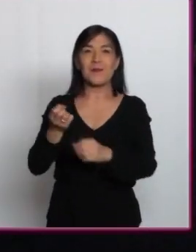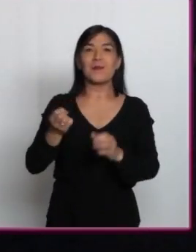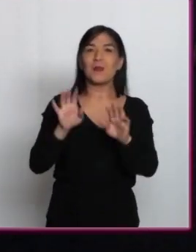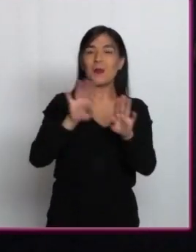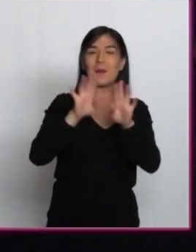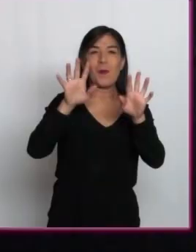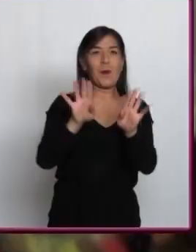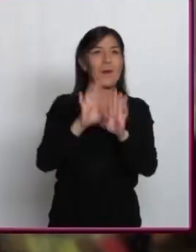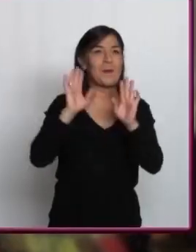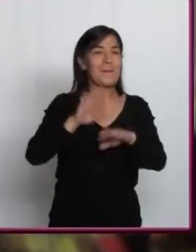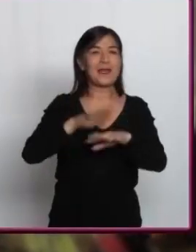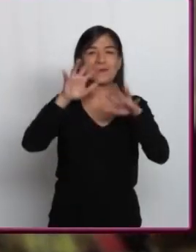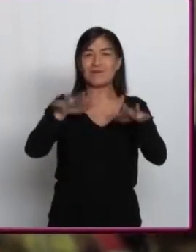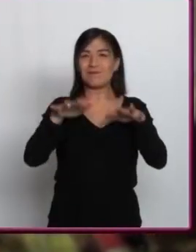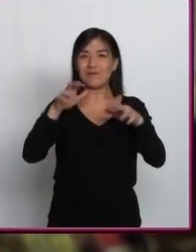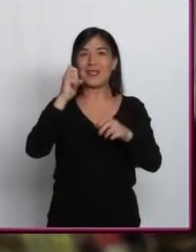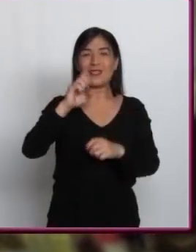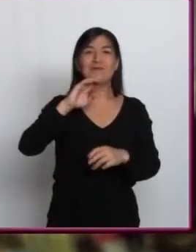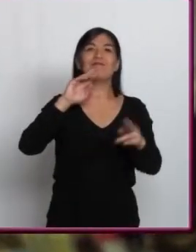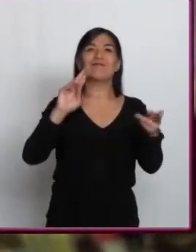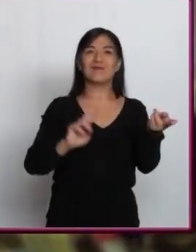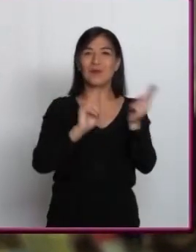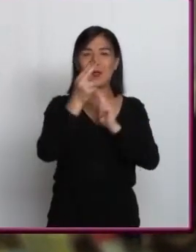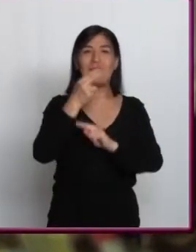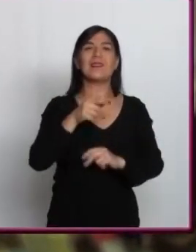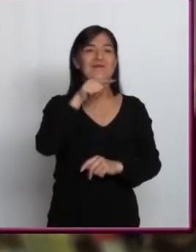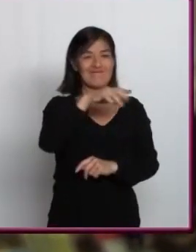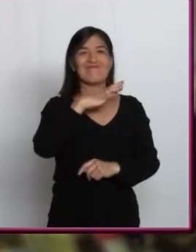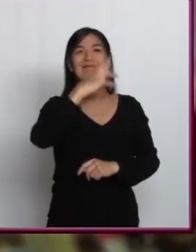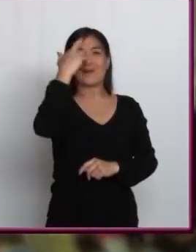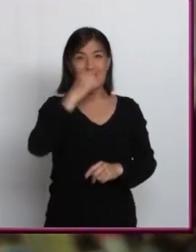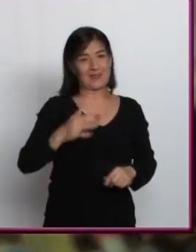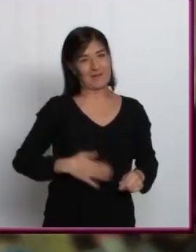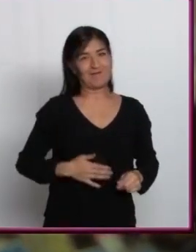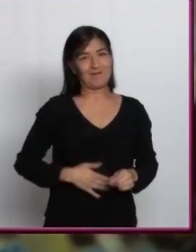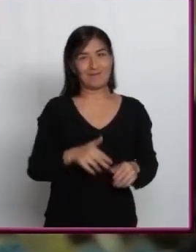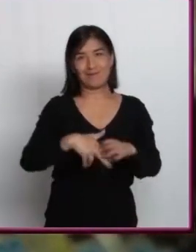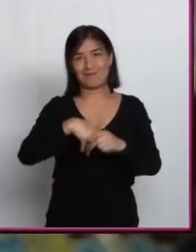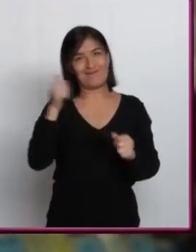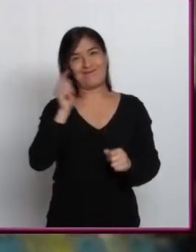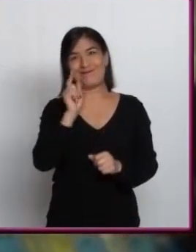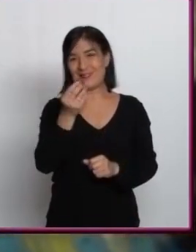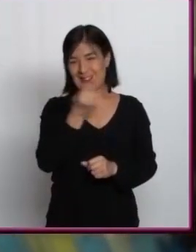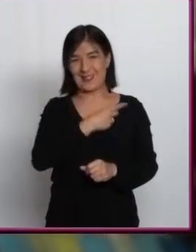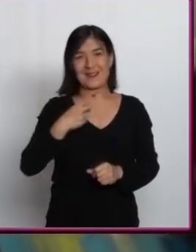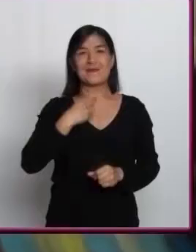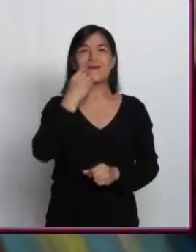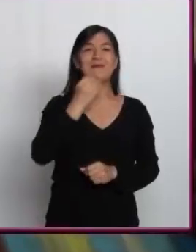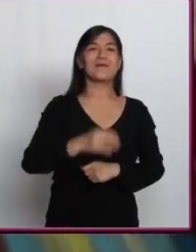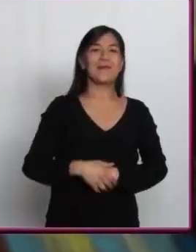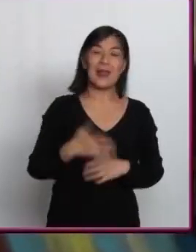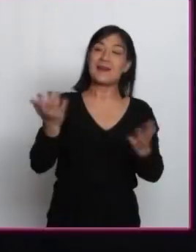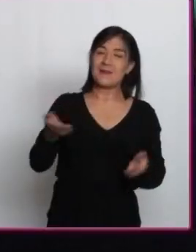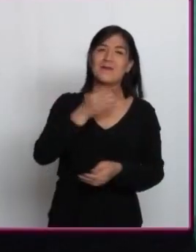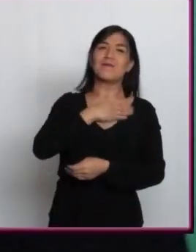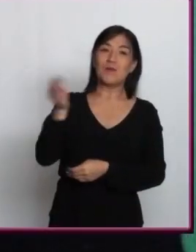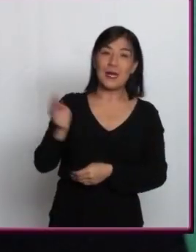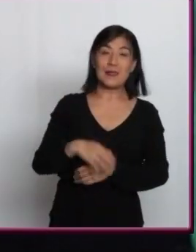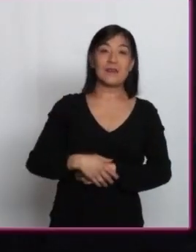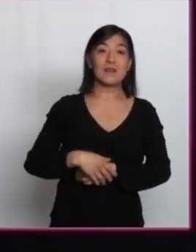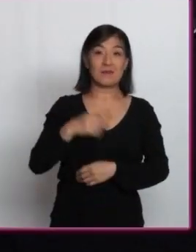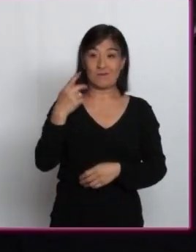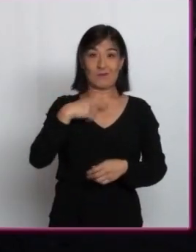del universo. Tienes toda la razón. Eso no se puede hacer con el estómago vacío. Bueno, aunque en realidad no podemos